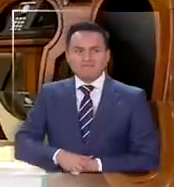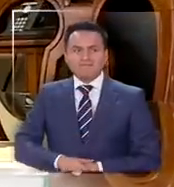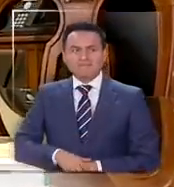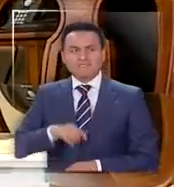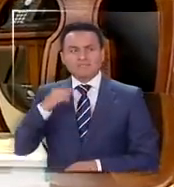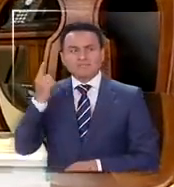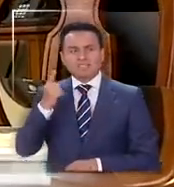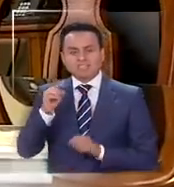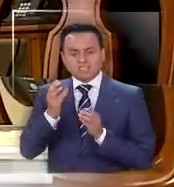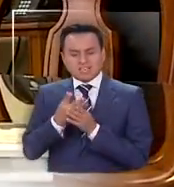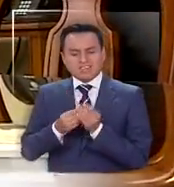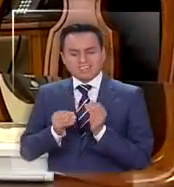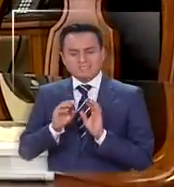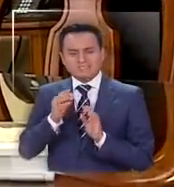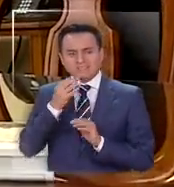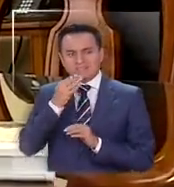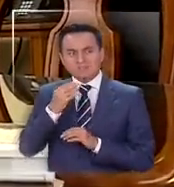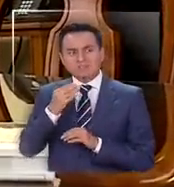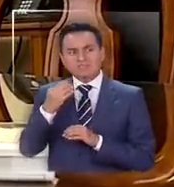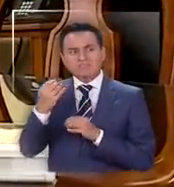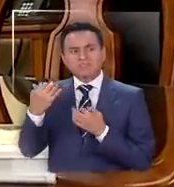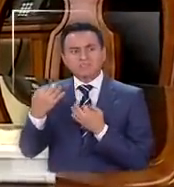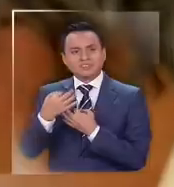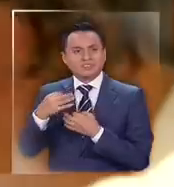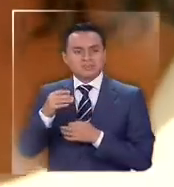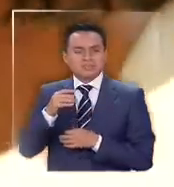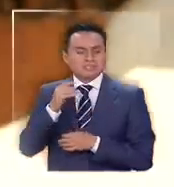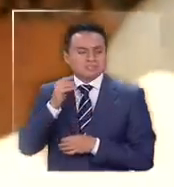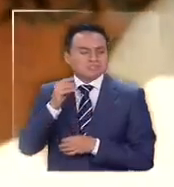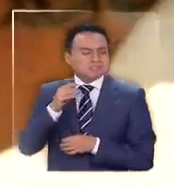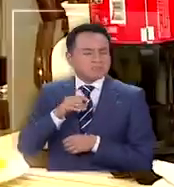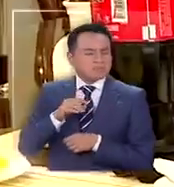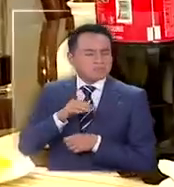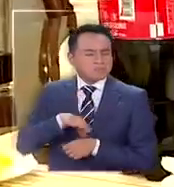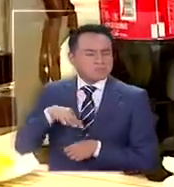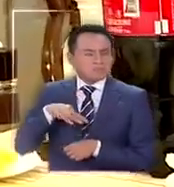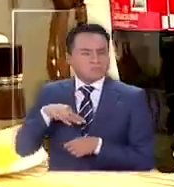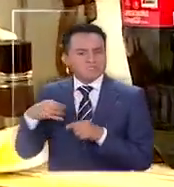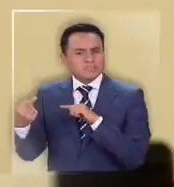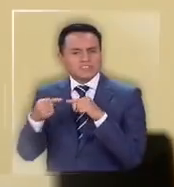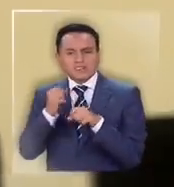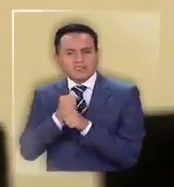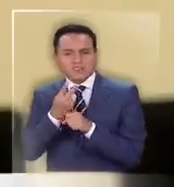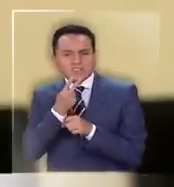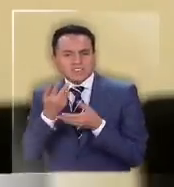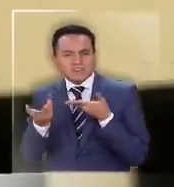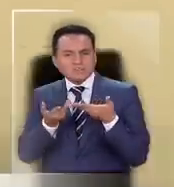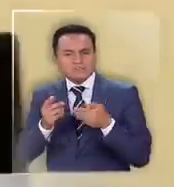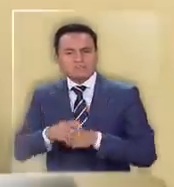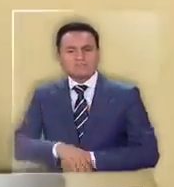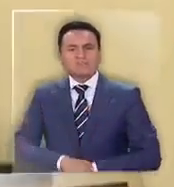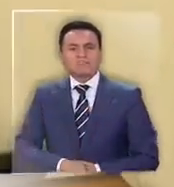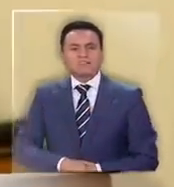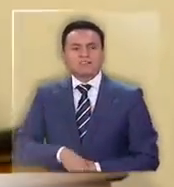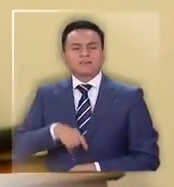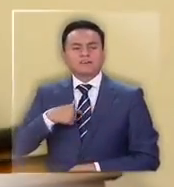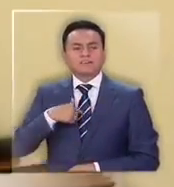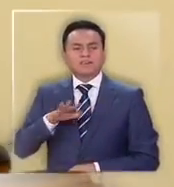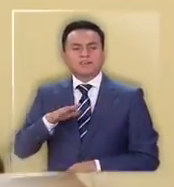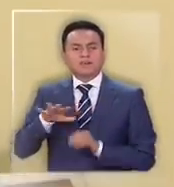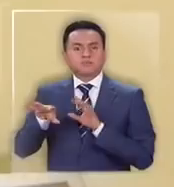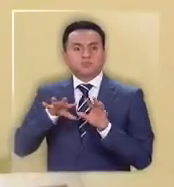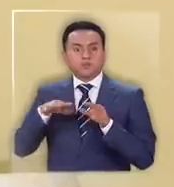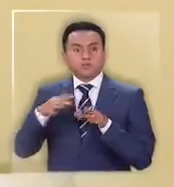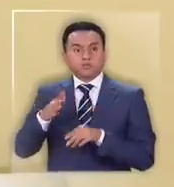Generalmente no queda nada, pero, ya, pero no es por instrucción del ministro. Debate del trabajo, de la vida. ¿Ya sabía, ya había mucho